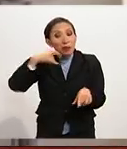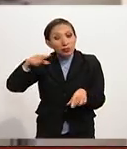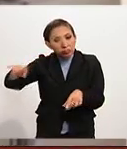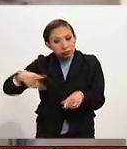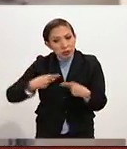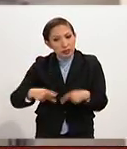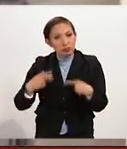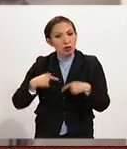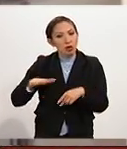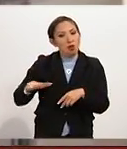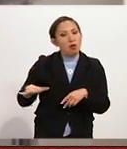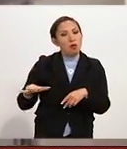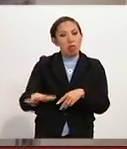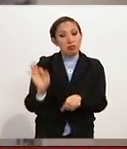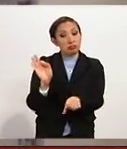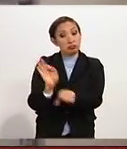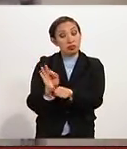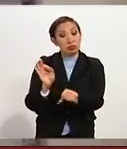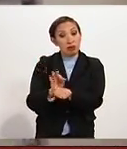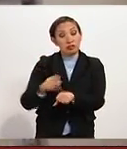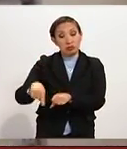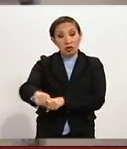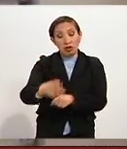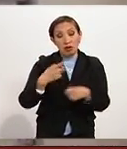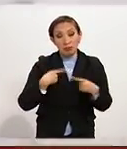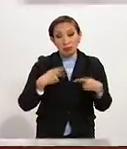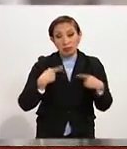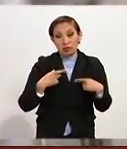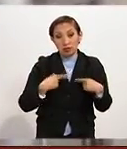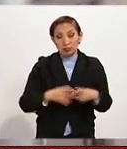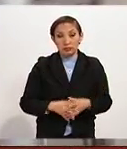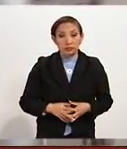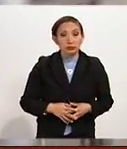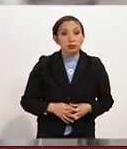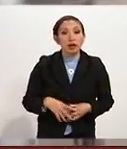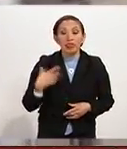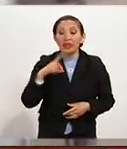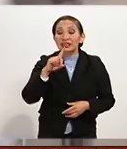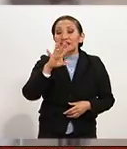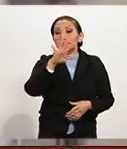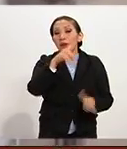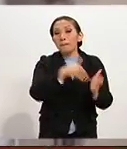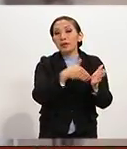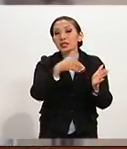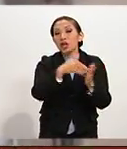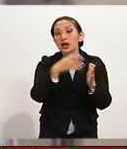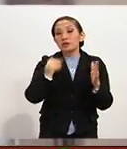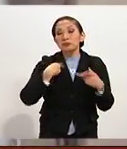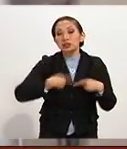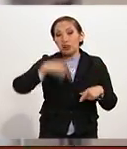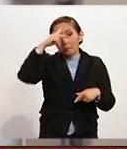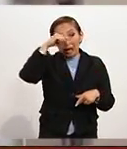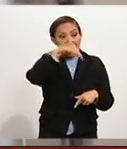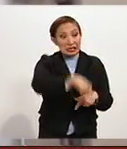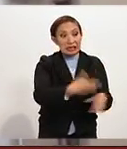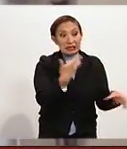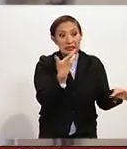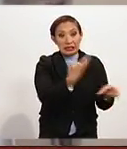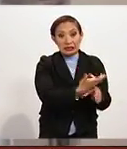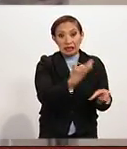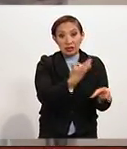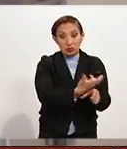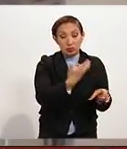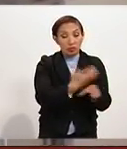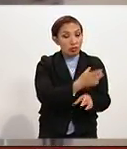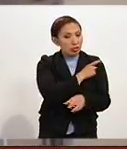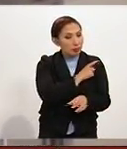los intereses y la protección de nuestra comunidad. Somos 35 millones de mexicanos, mexicoamericanos. Yo creo